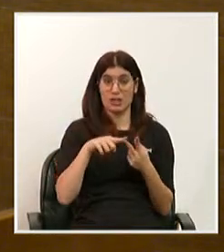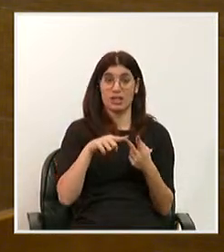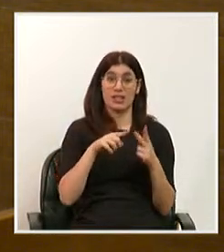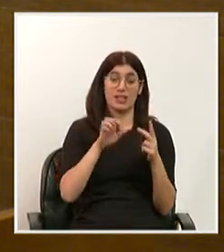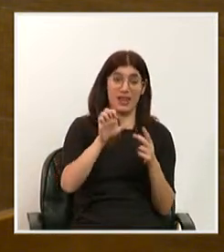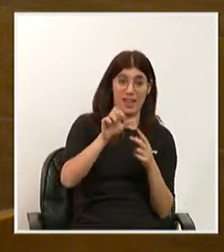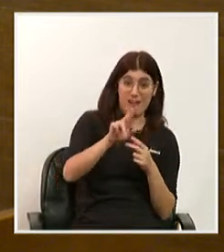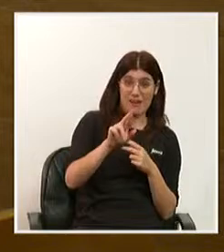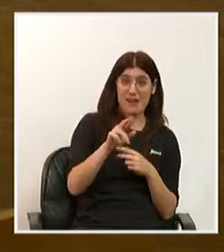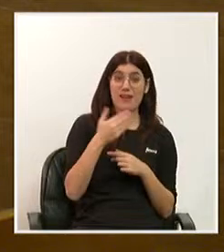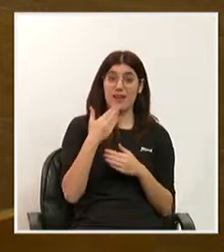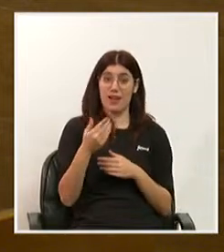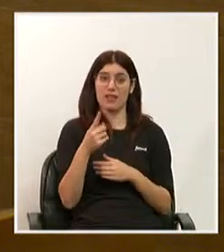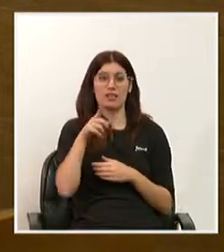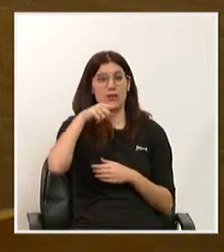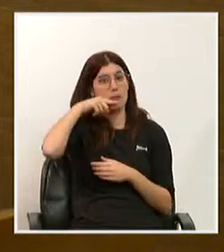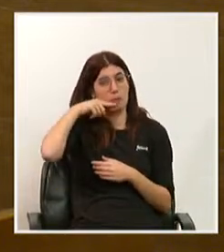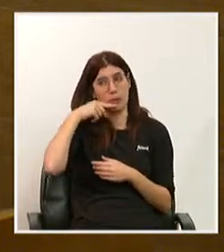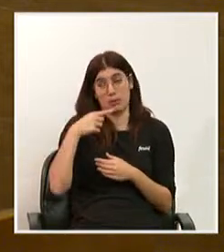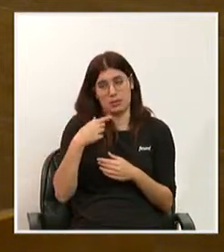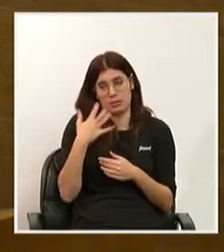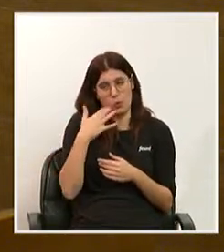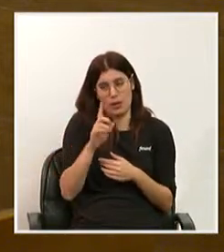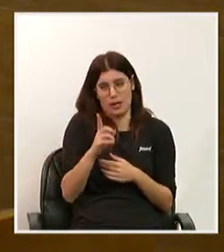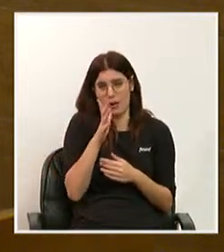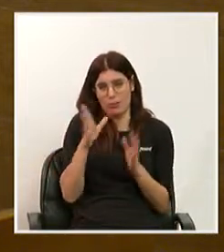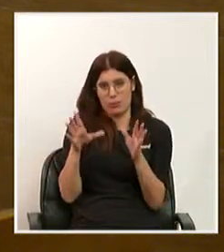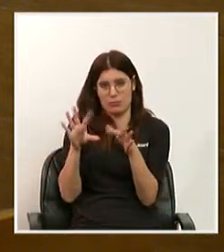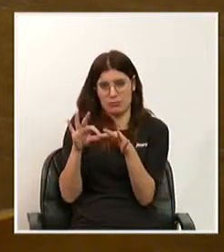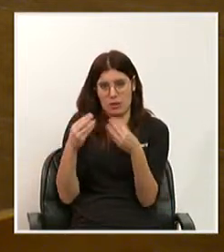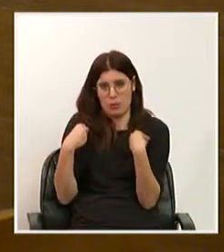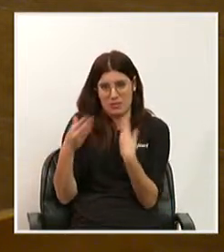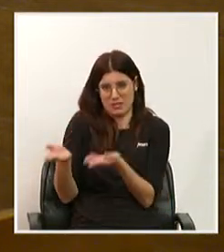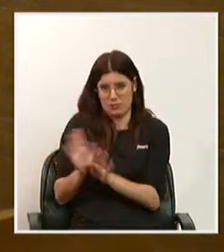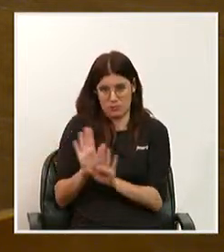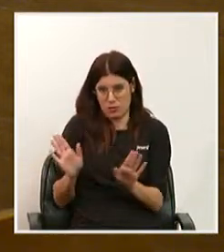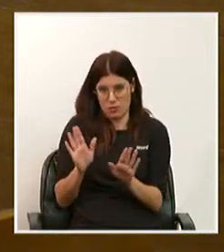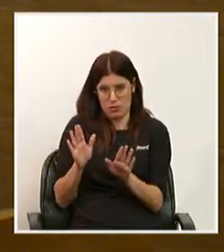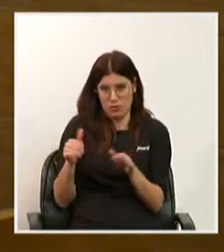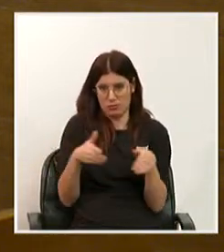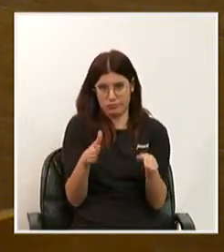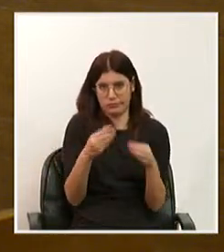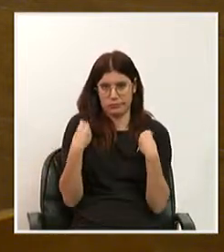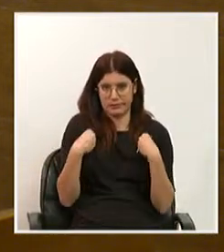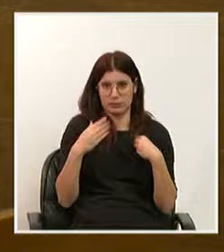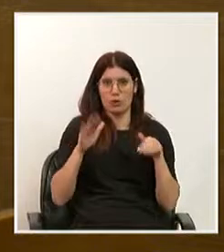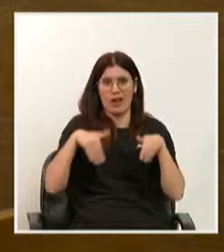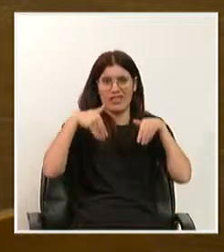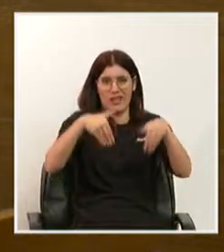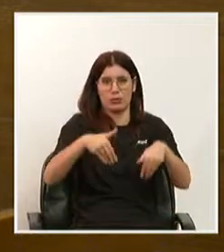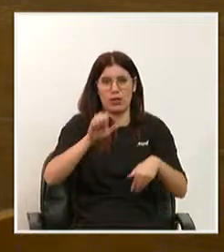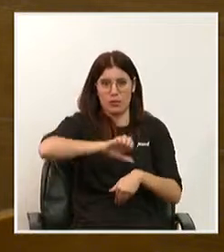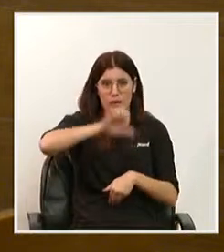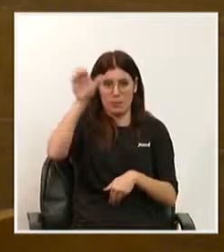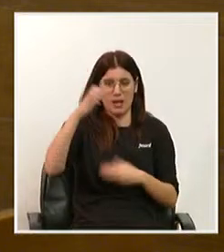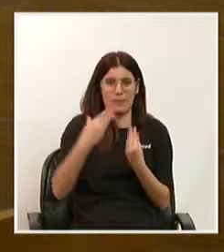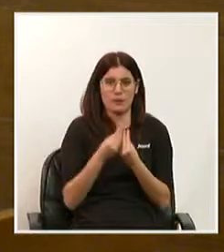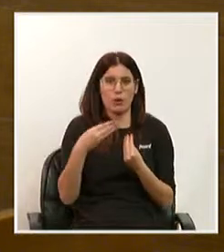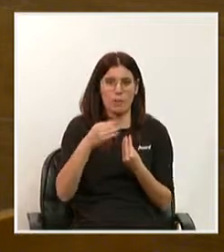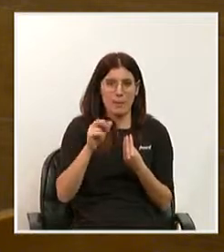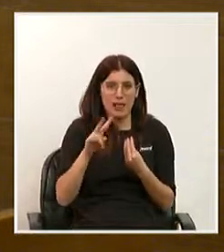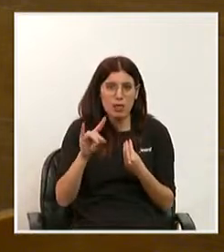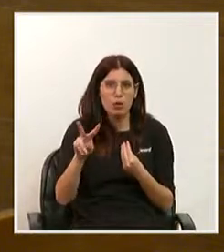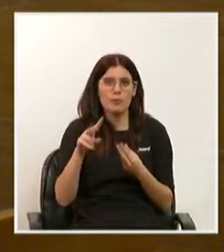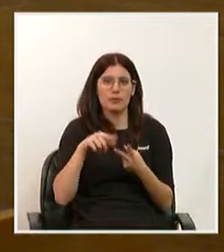republicana lo de compromís no me extraña son lo mismo es decir van a ir en la misma candidatura Europea con bildu con esquerra